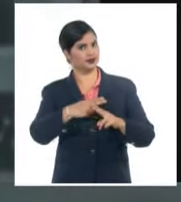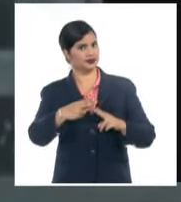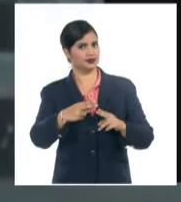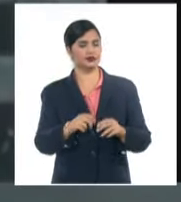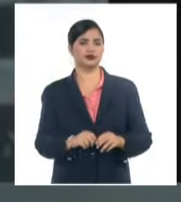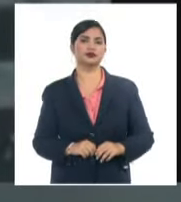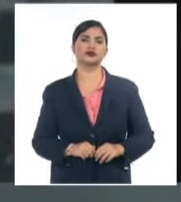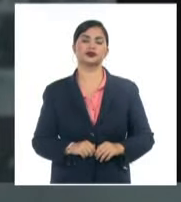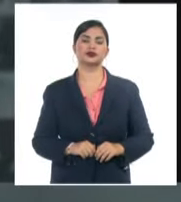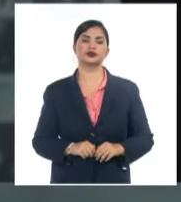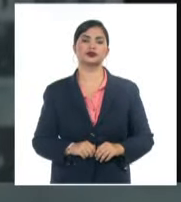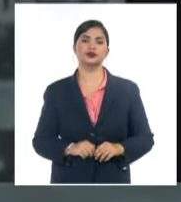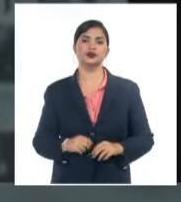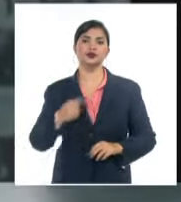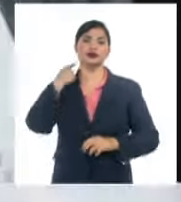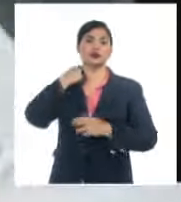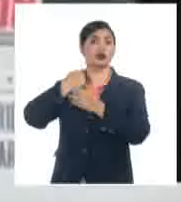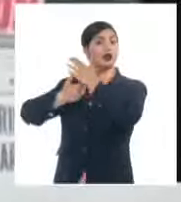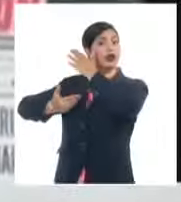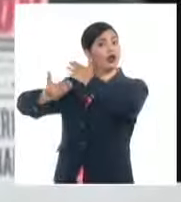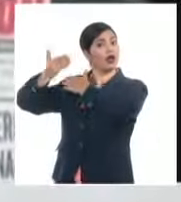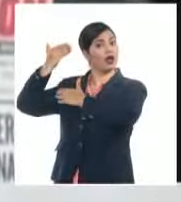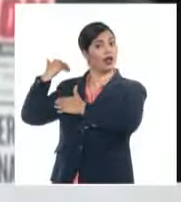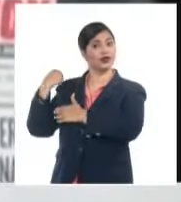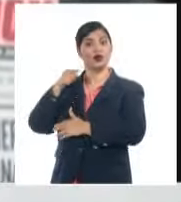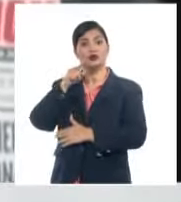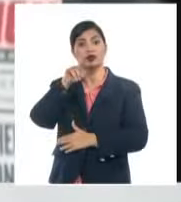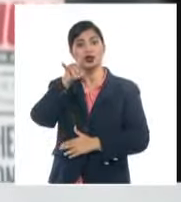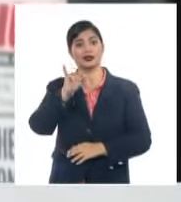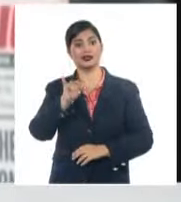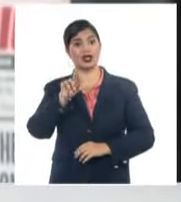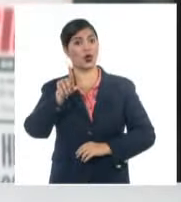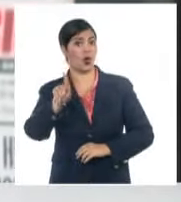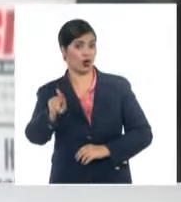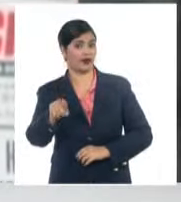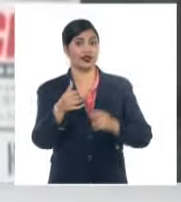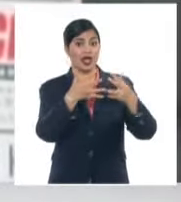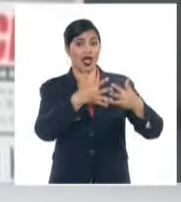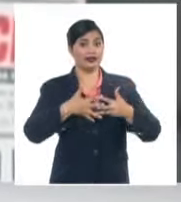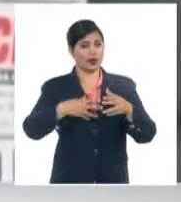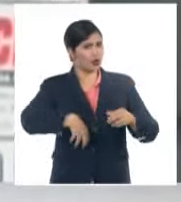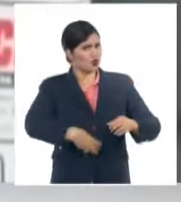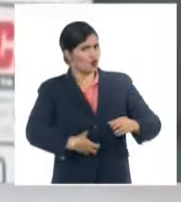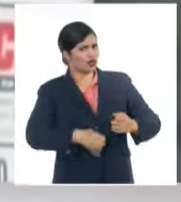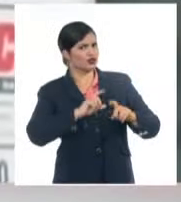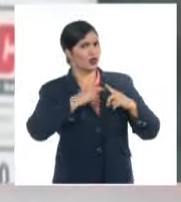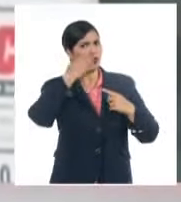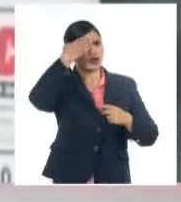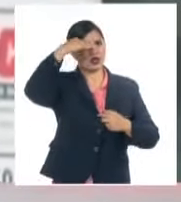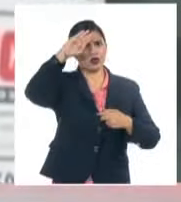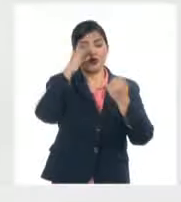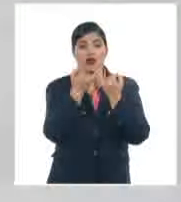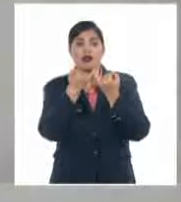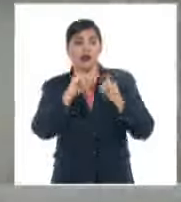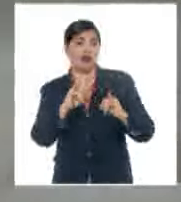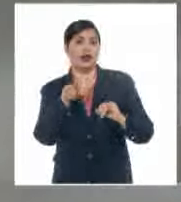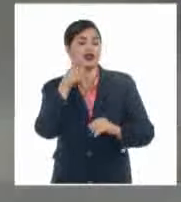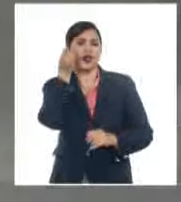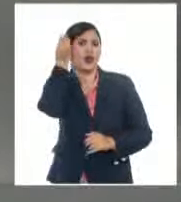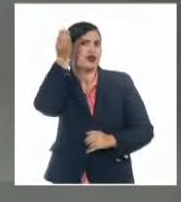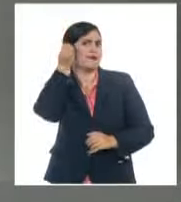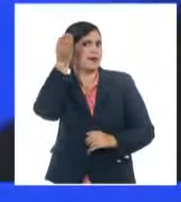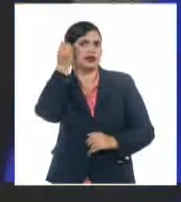Las provocaciones imperialistas contra Cuba se arreciaban por día y la tensión alcanzó niveles sin precedentes. La agresión era